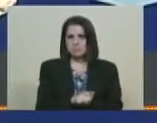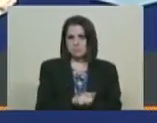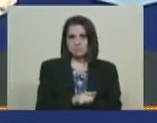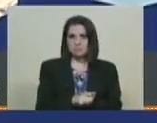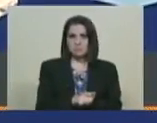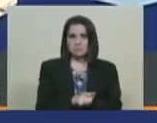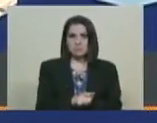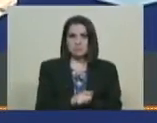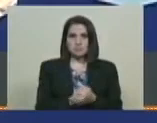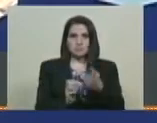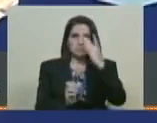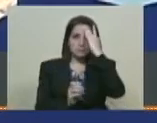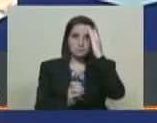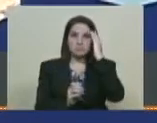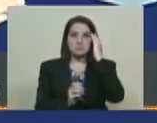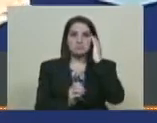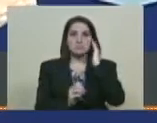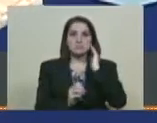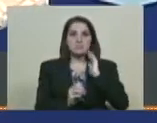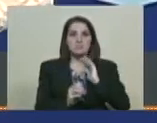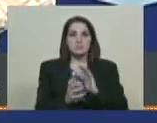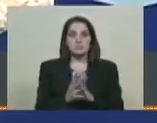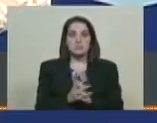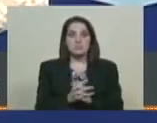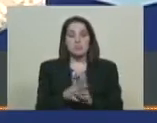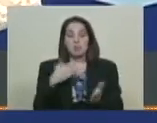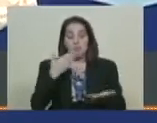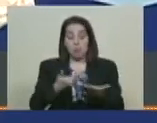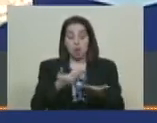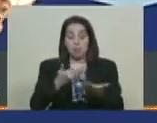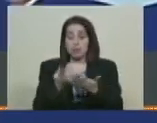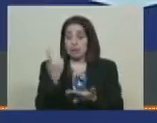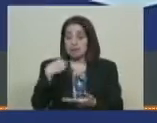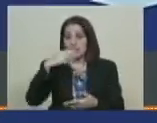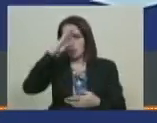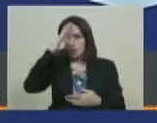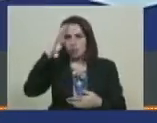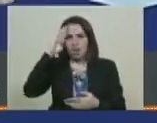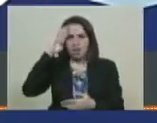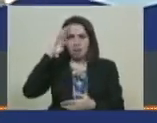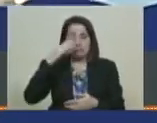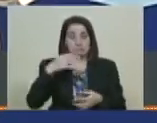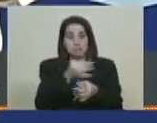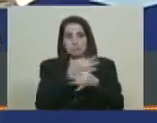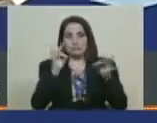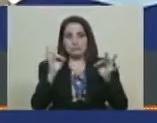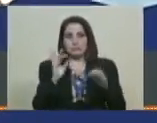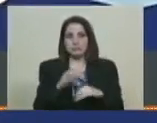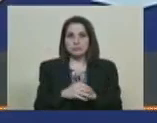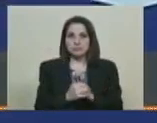Ayer el compañero Diosdado Cabello lanzó una propuesta extraordinaria.